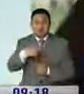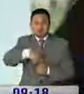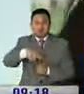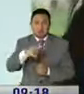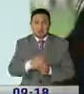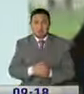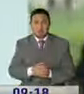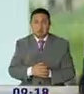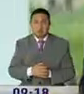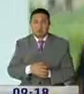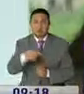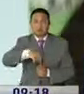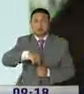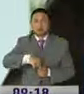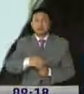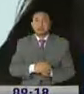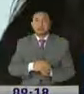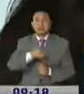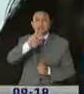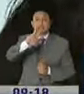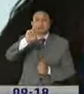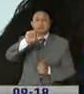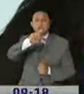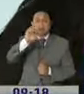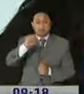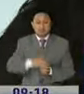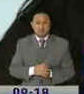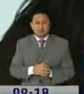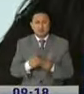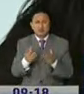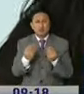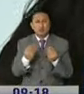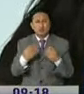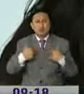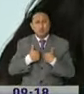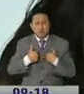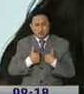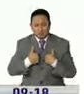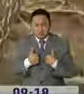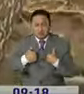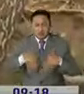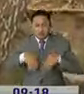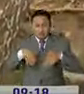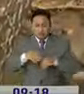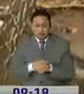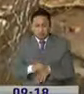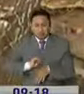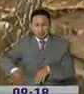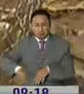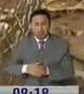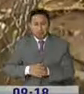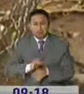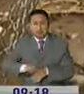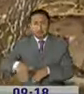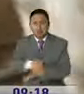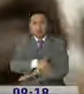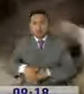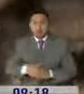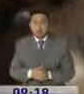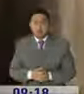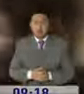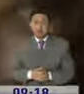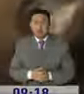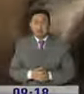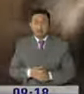aquí en el Valle de los Chillos hay muchos animalitos, muchos perritos abandonados en la calle y